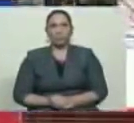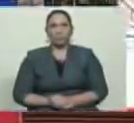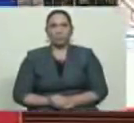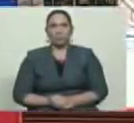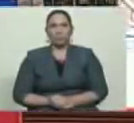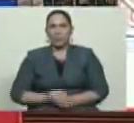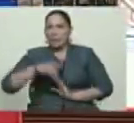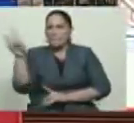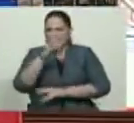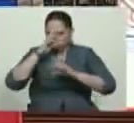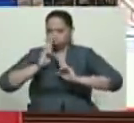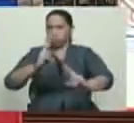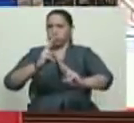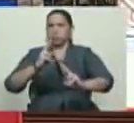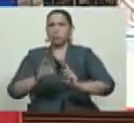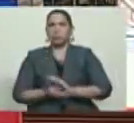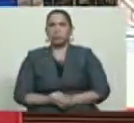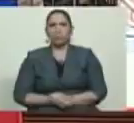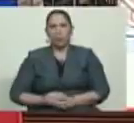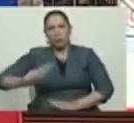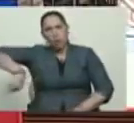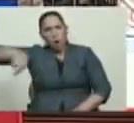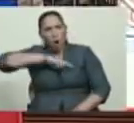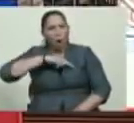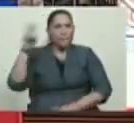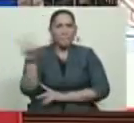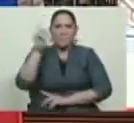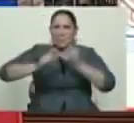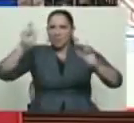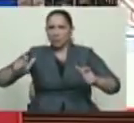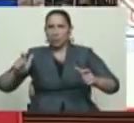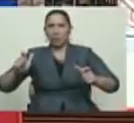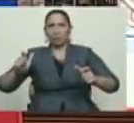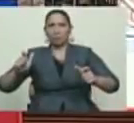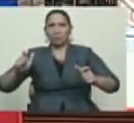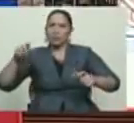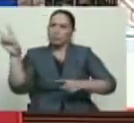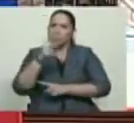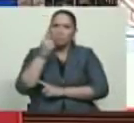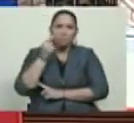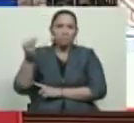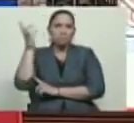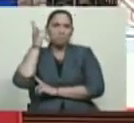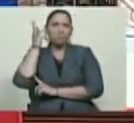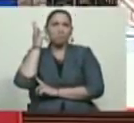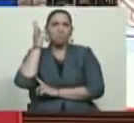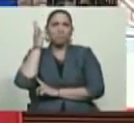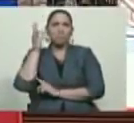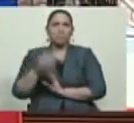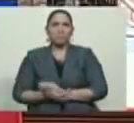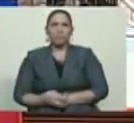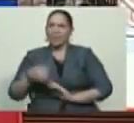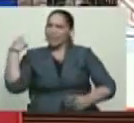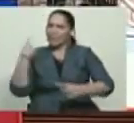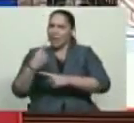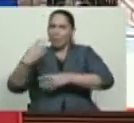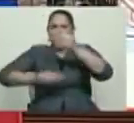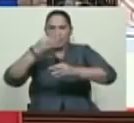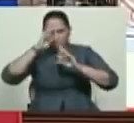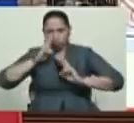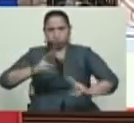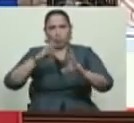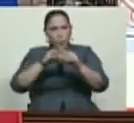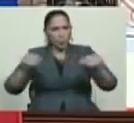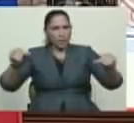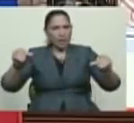venezuela se respeta y nosotros los venezolanos y las venezolanas tenemos que hacer respetar a esta